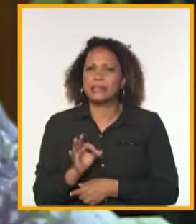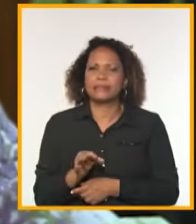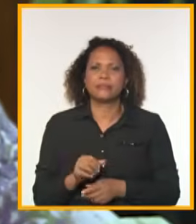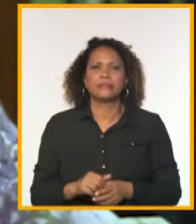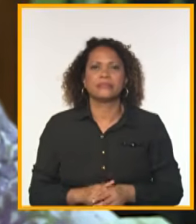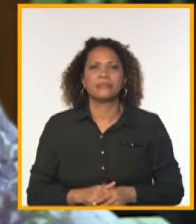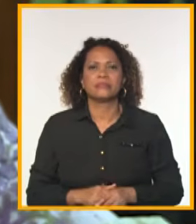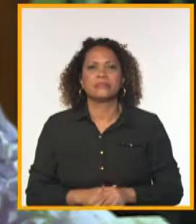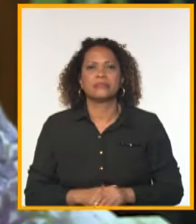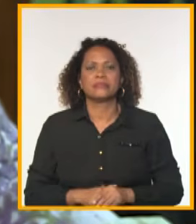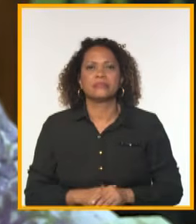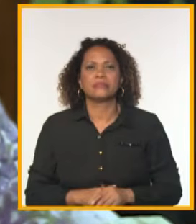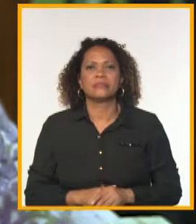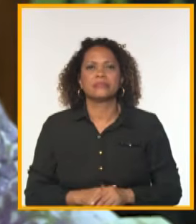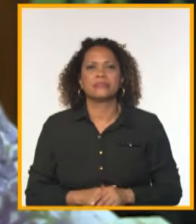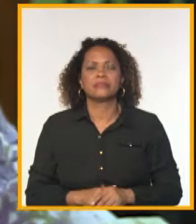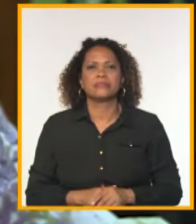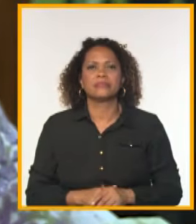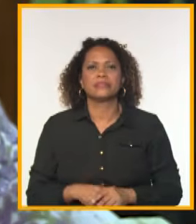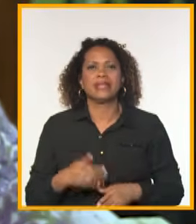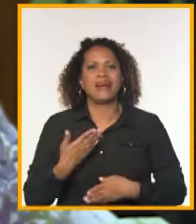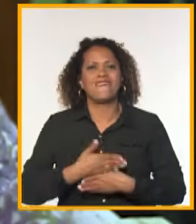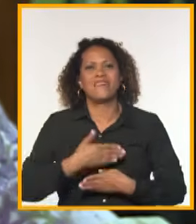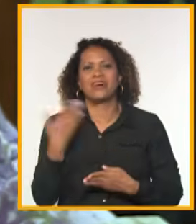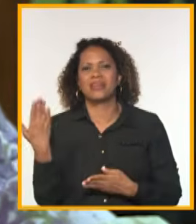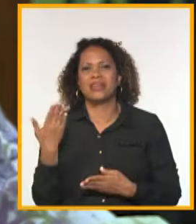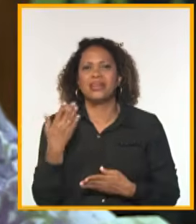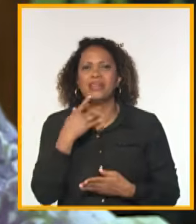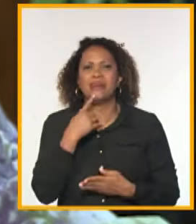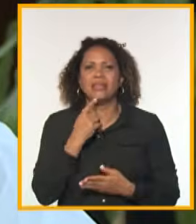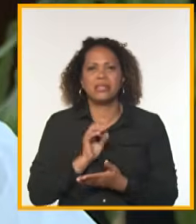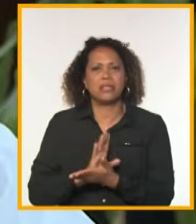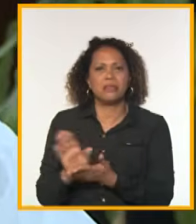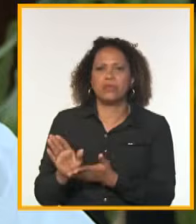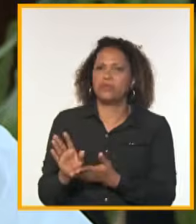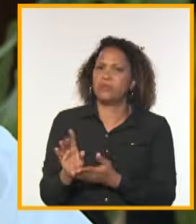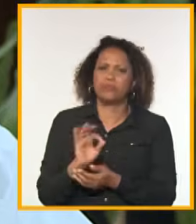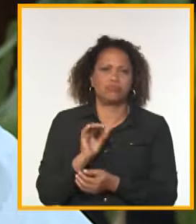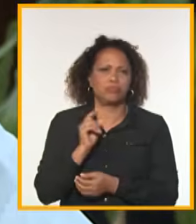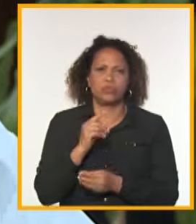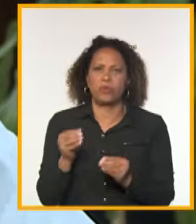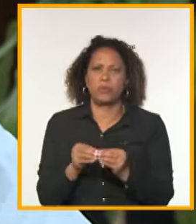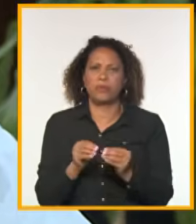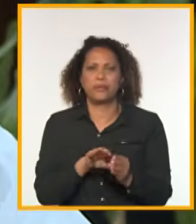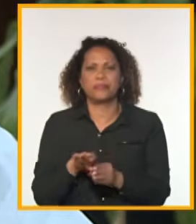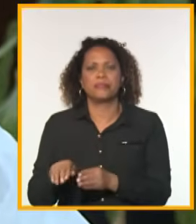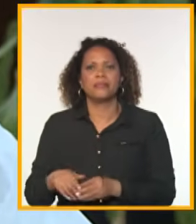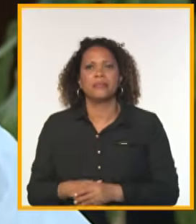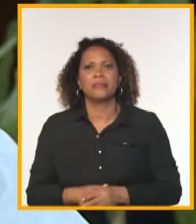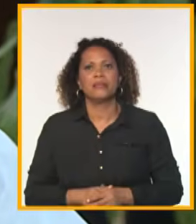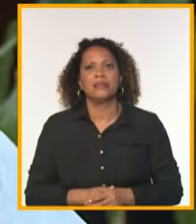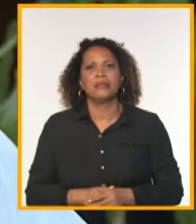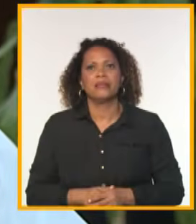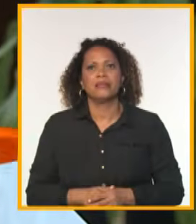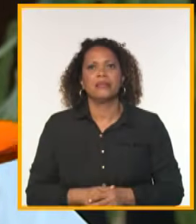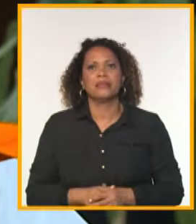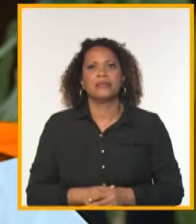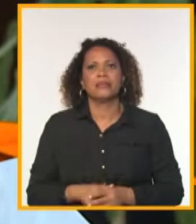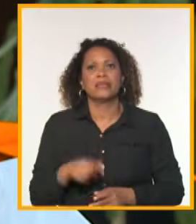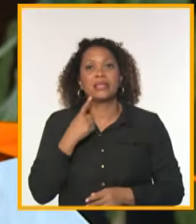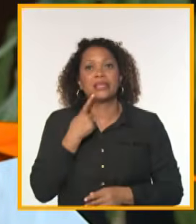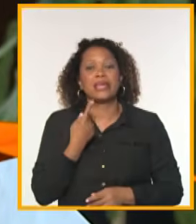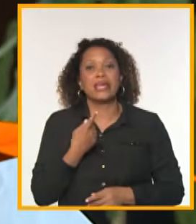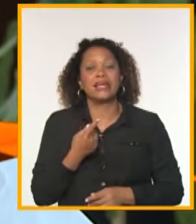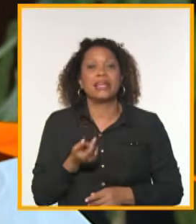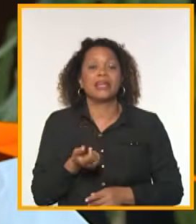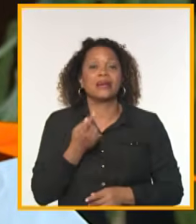por romper las barreras del estigma y discriminación. Bueno, el doctor Jorge Pérez rompió los mitos que existían con el